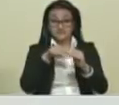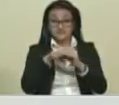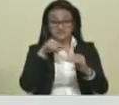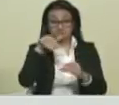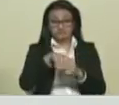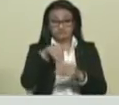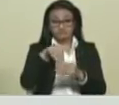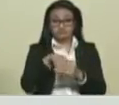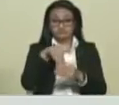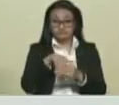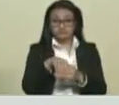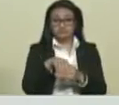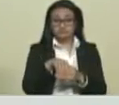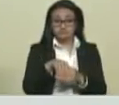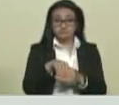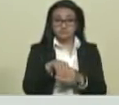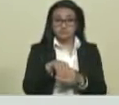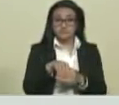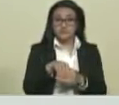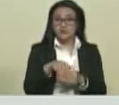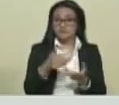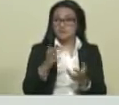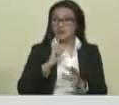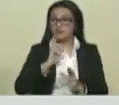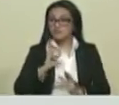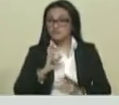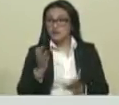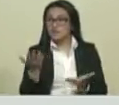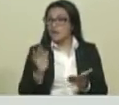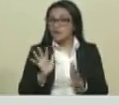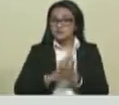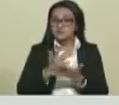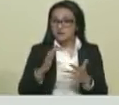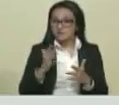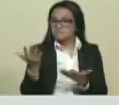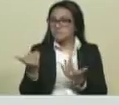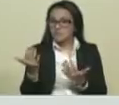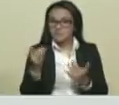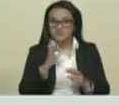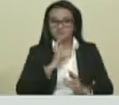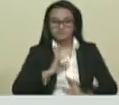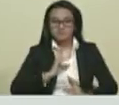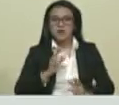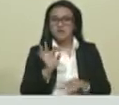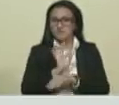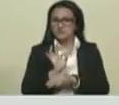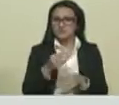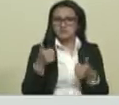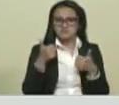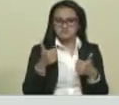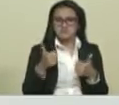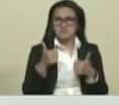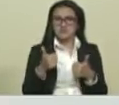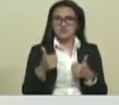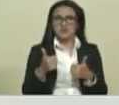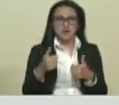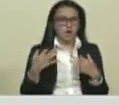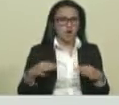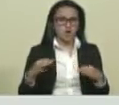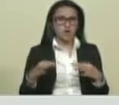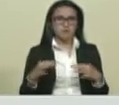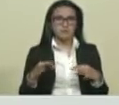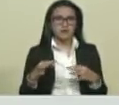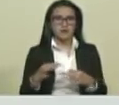buscando y pidiendo reportes y hasta donde nosotros tenemos información están funcionando de manera normal.